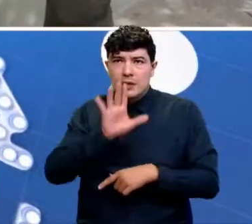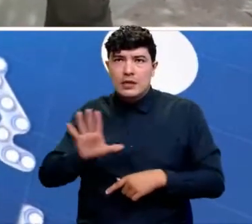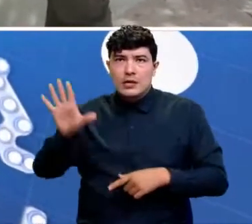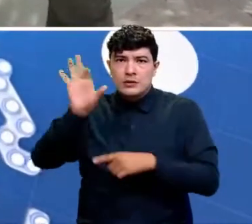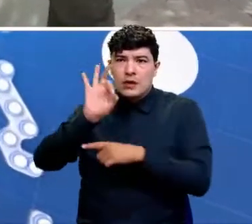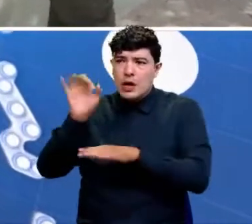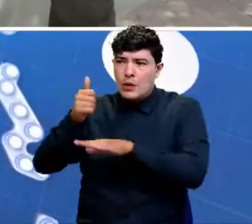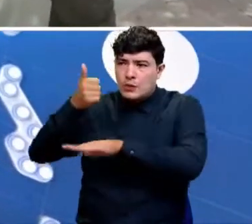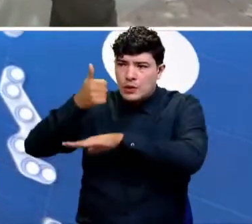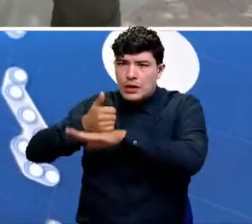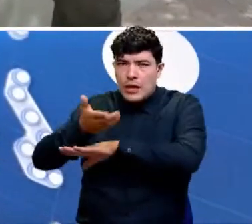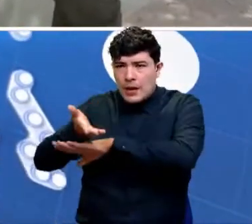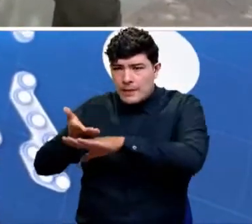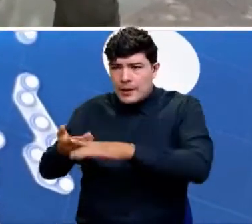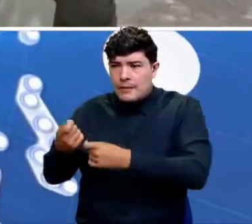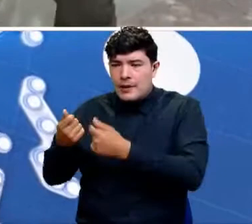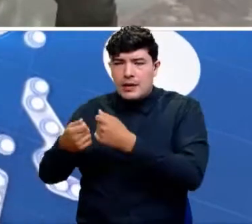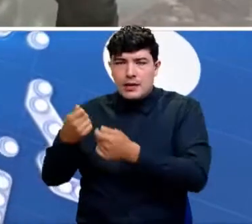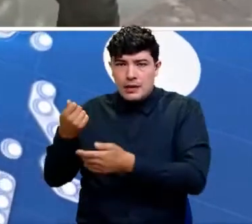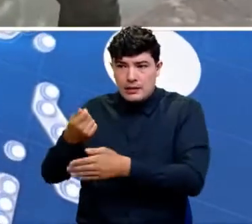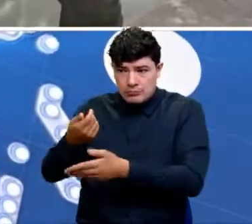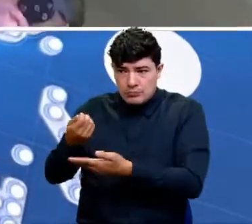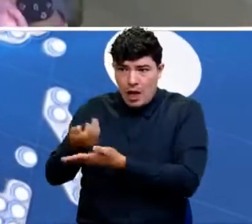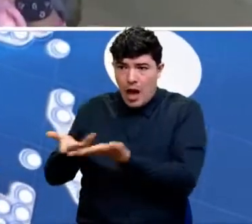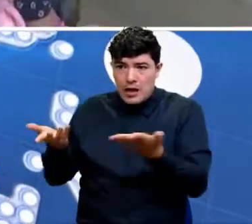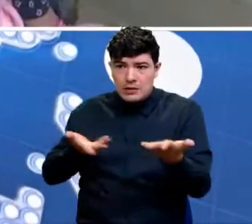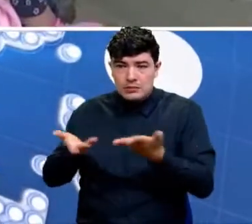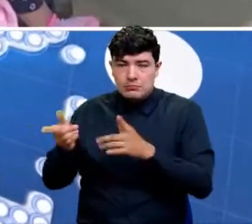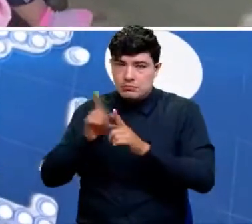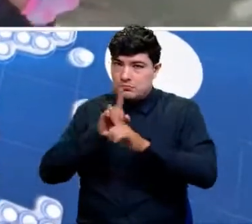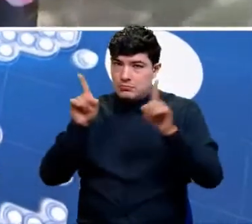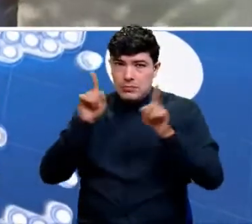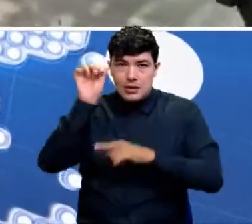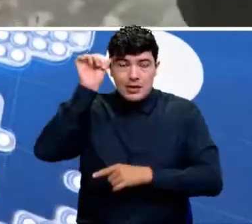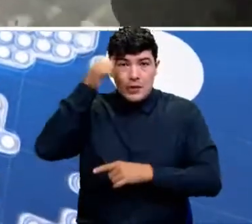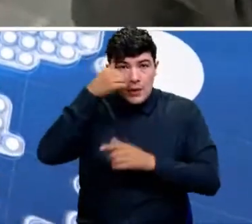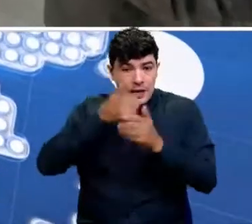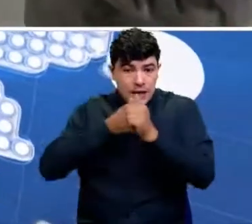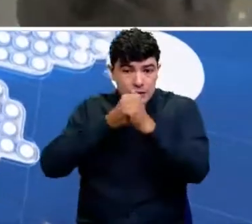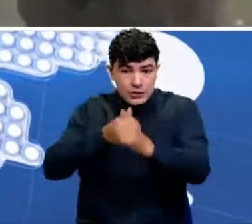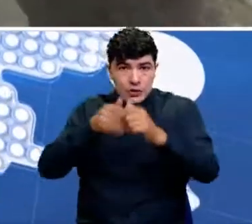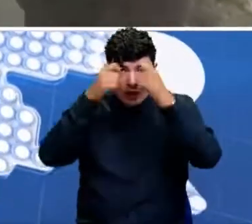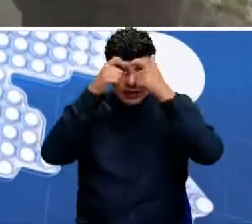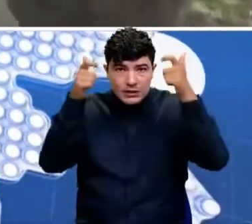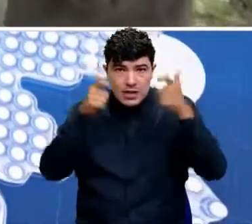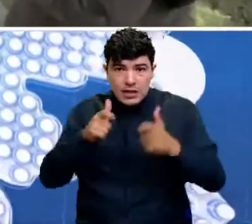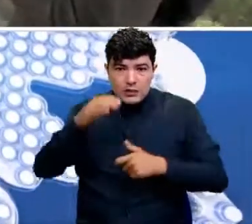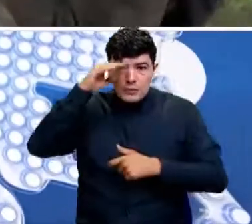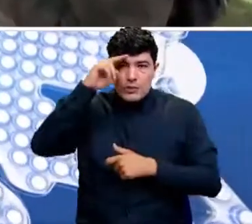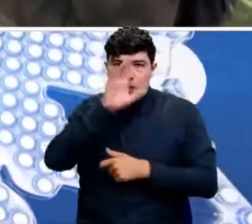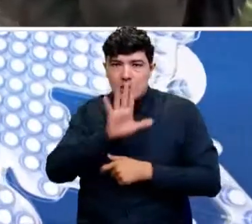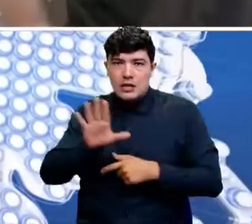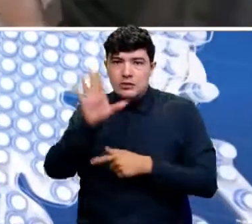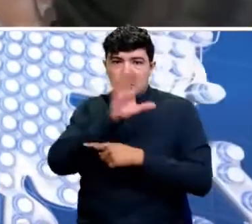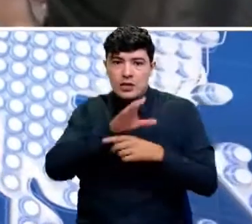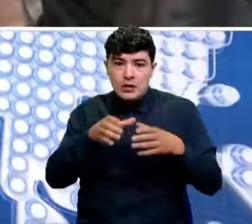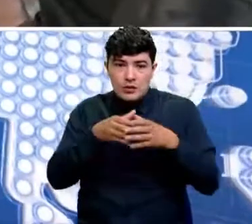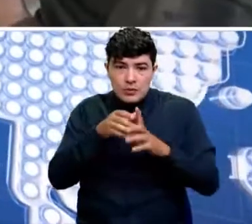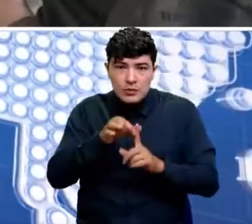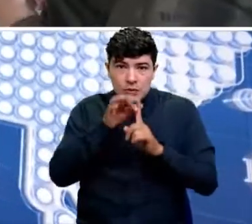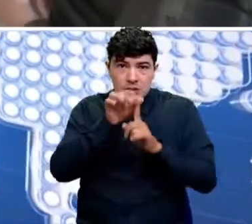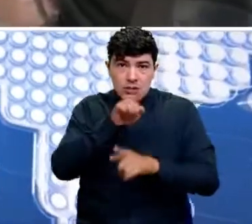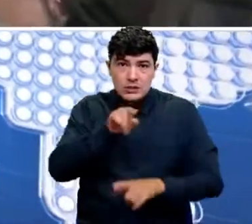está exigiendo dinero por prestar su servicio. Recuerde que la gestión estatal es totalmente gratuita. En caso de que se presenten estos hechos, deben denunciar